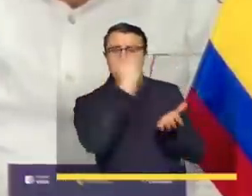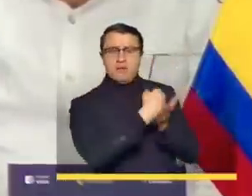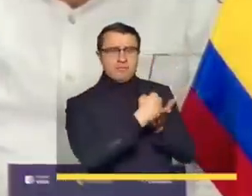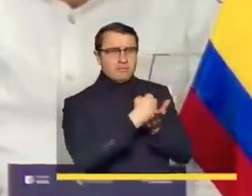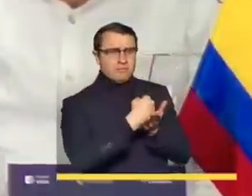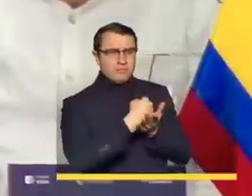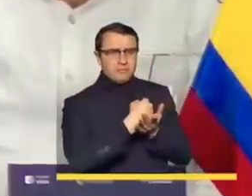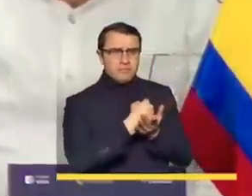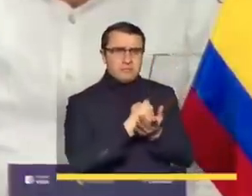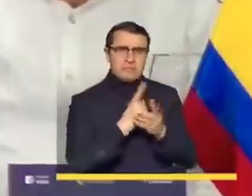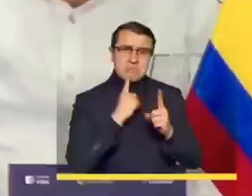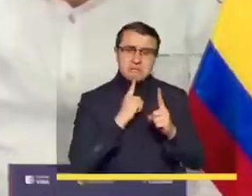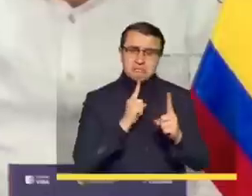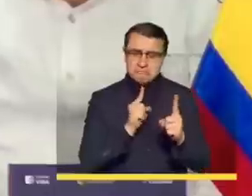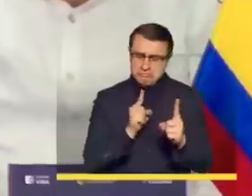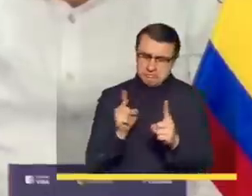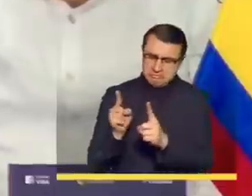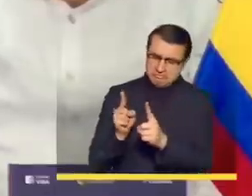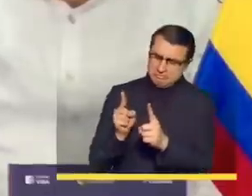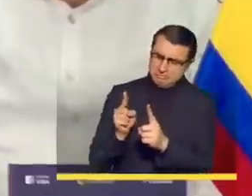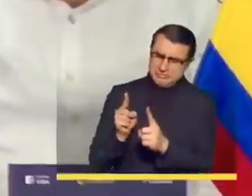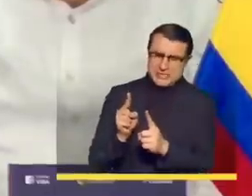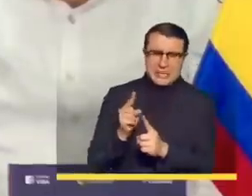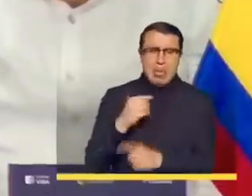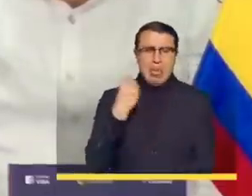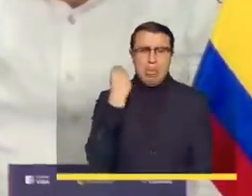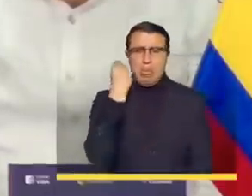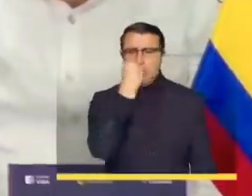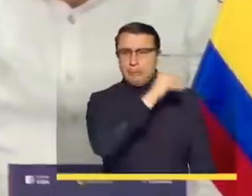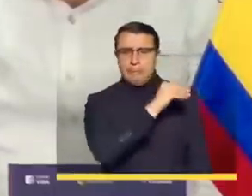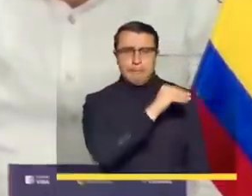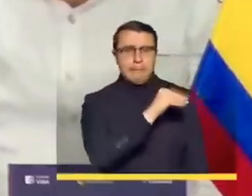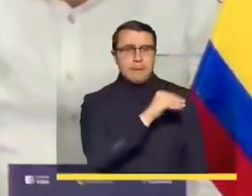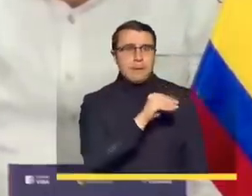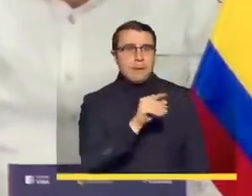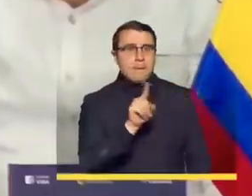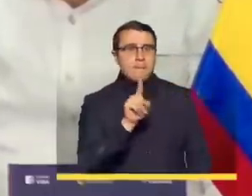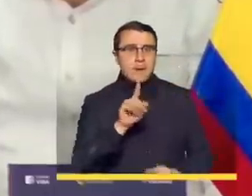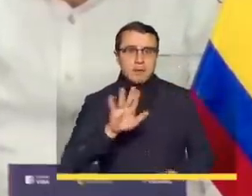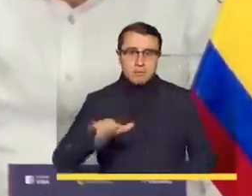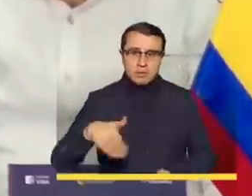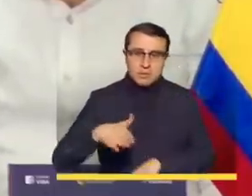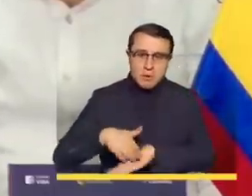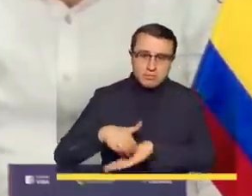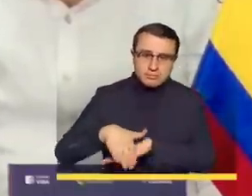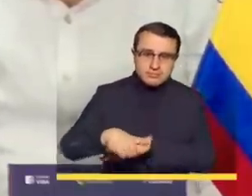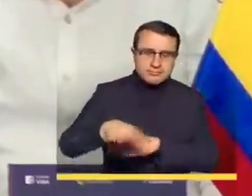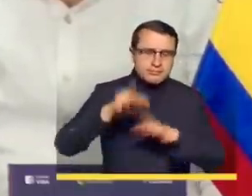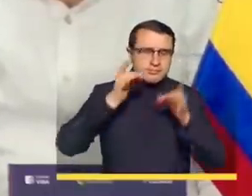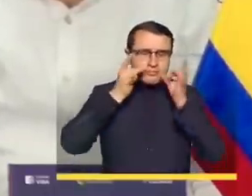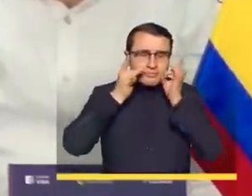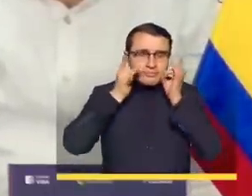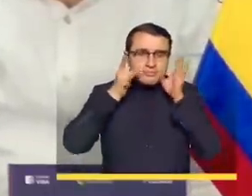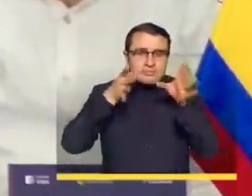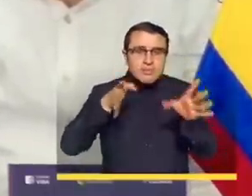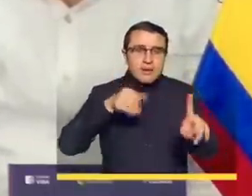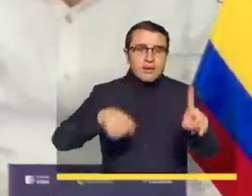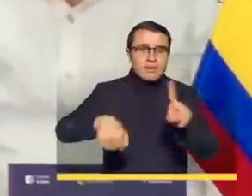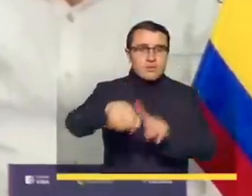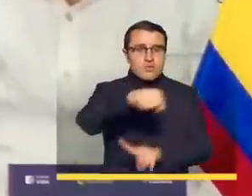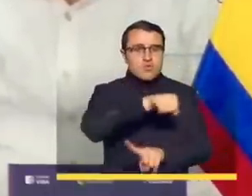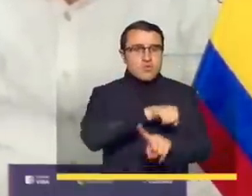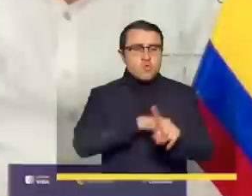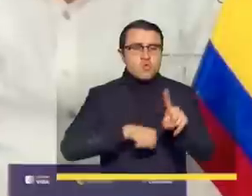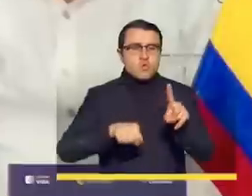pues sería de pronto hasta inocuo, pero resulta que tiene unas consecuencias dramáticas en nuestras propias